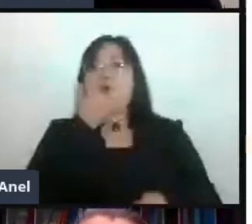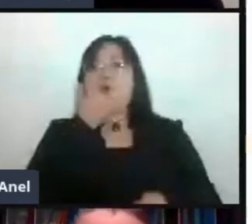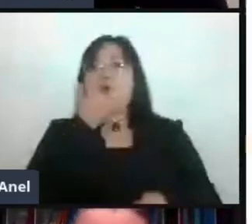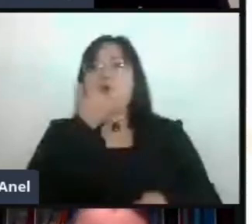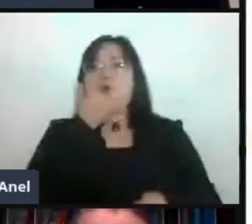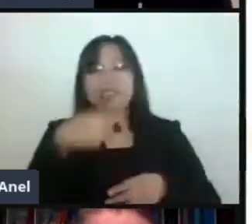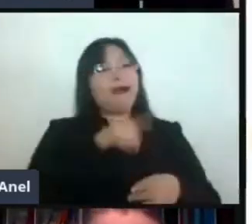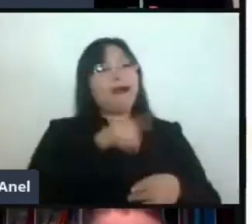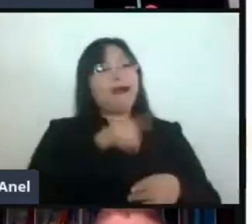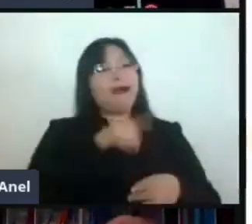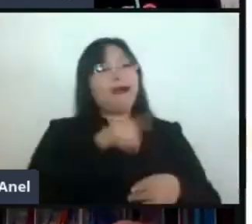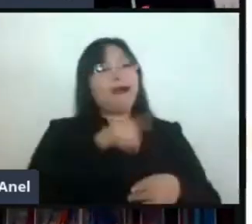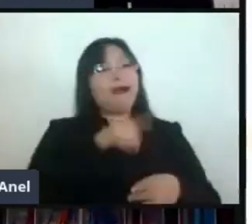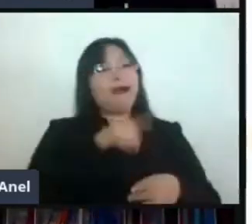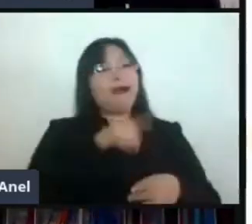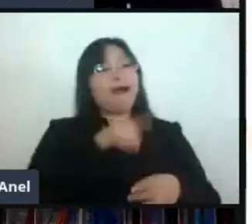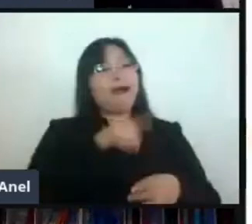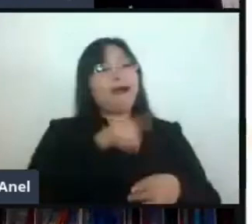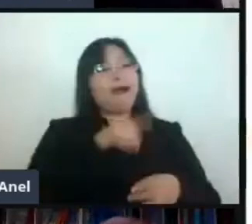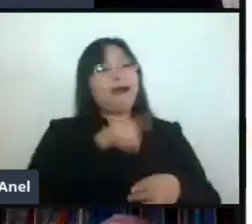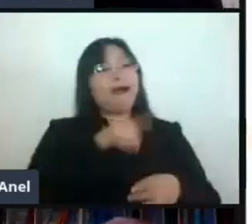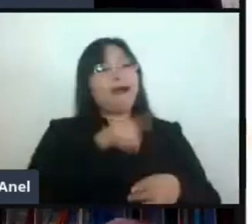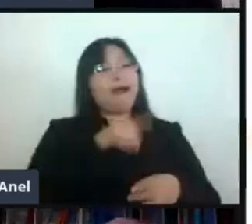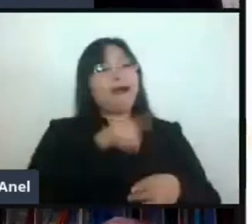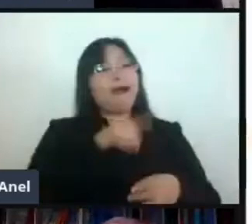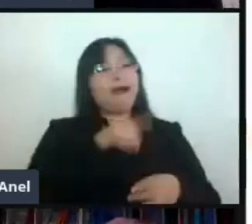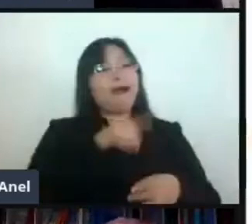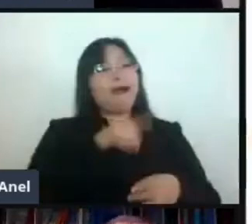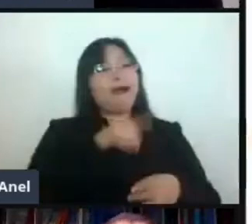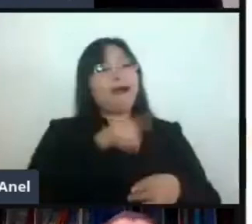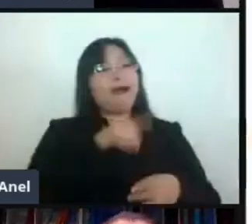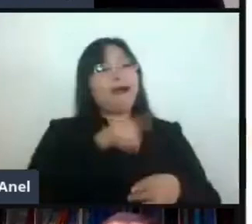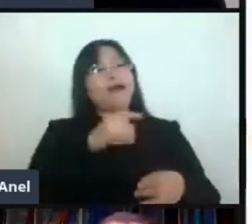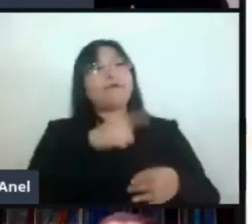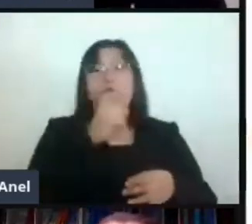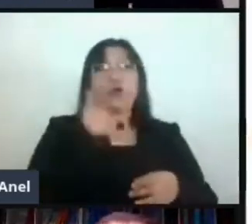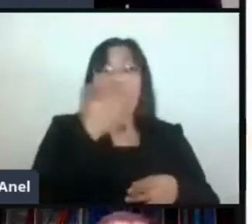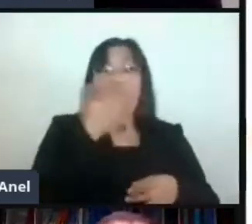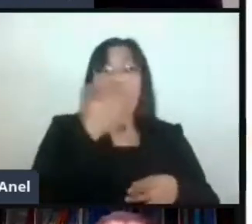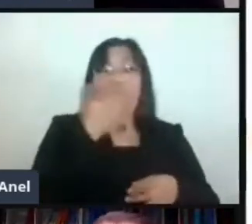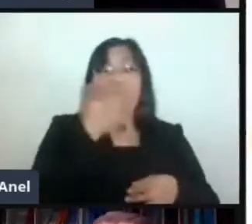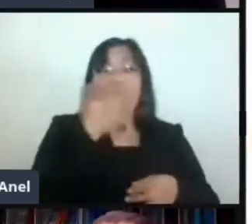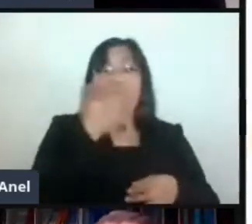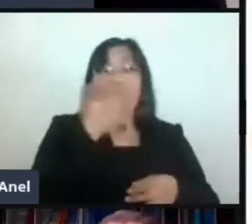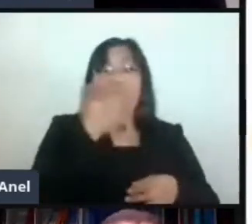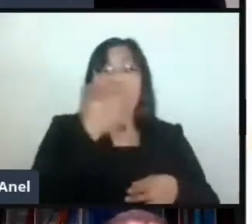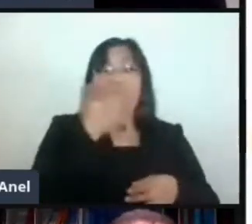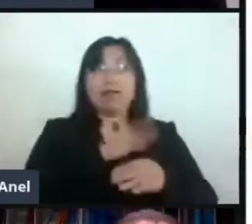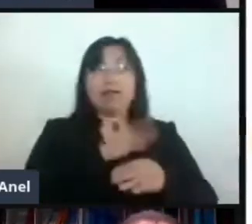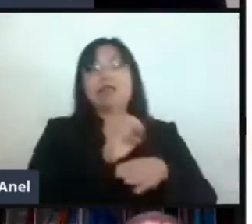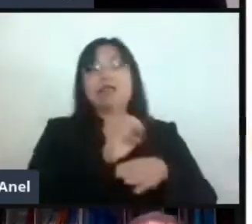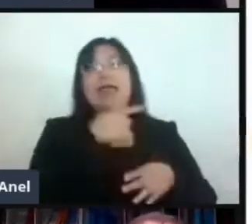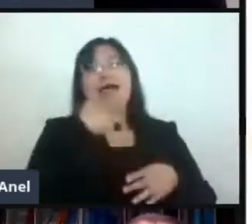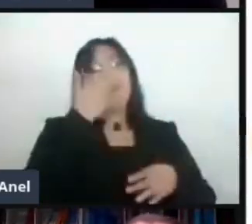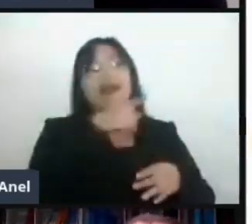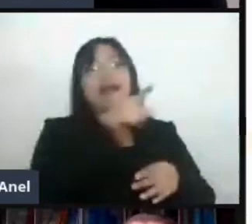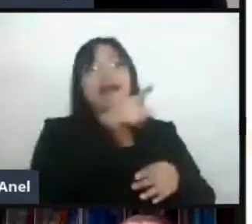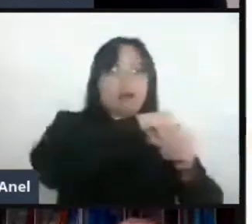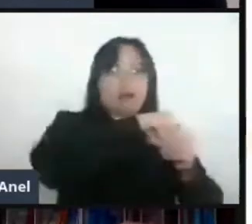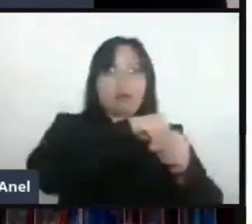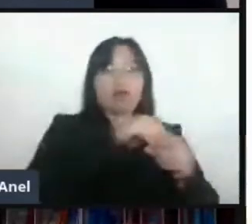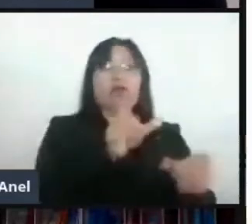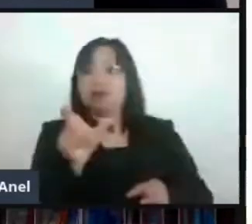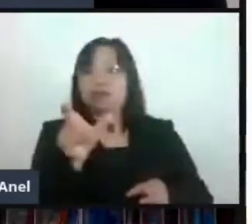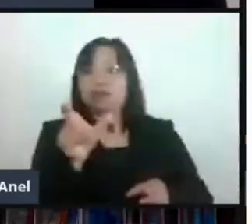muy importante para la evaluación formativa, porque el estudiante sabe qué es lo que se espera de él. Entonces, voy